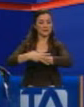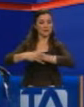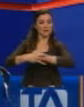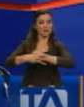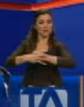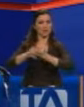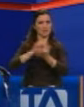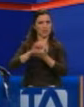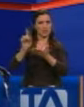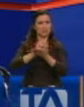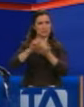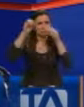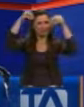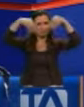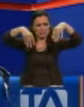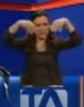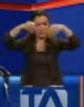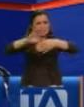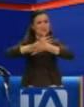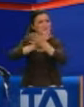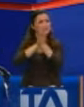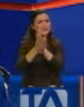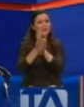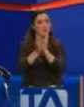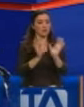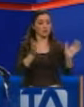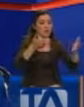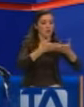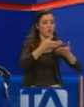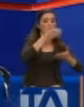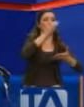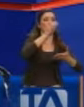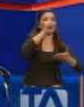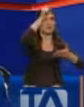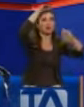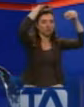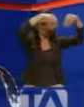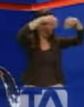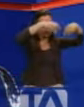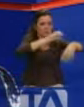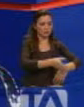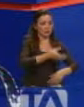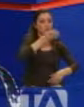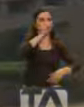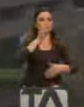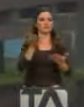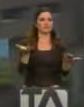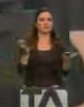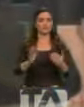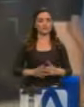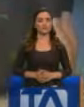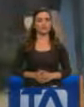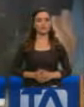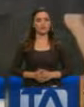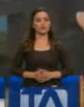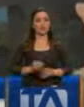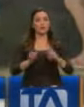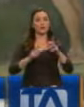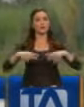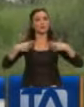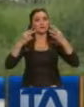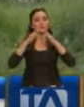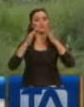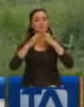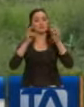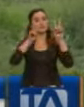ese sector. Según los habitantes, la única fuente de agua para su consumo es el agua lluvia. Los habitantes de la comunidad La